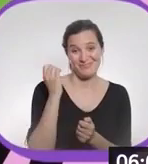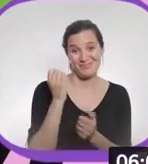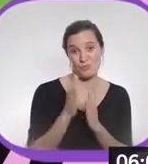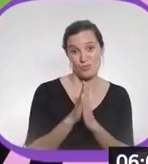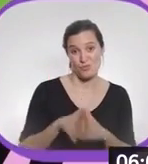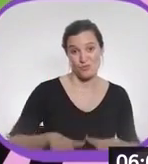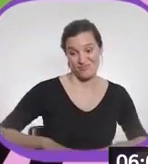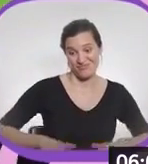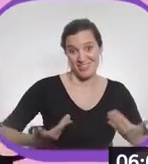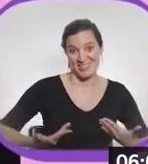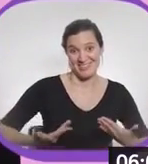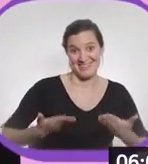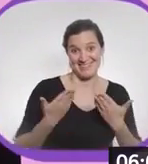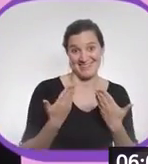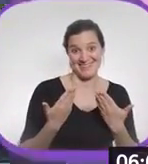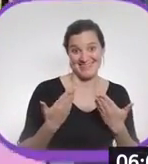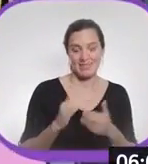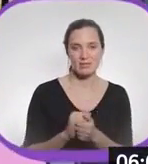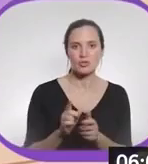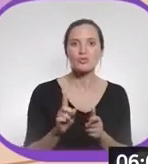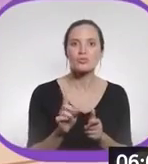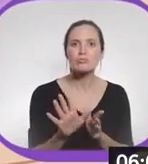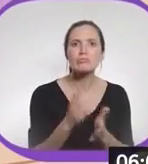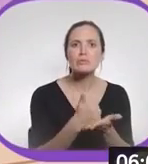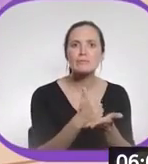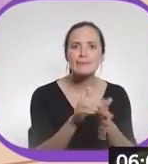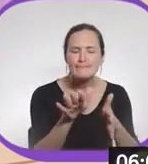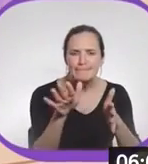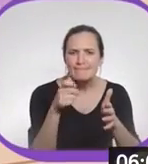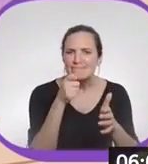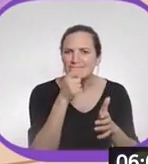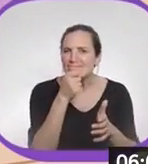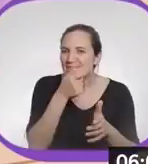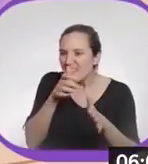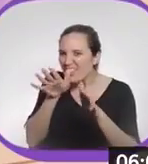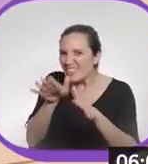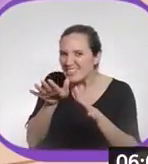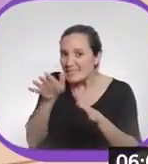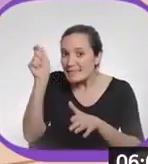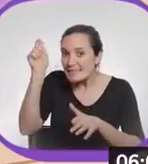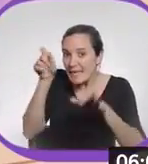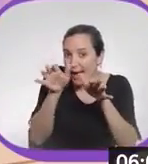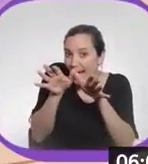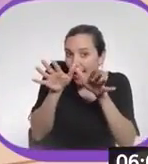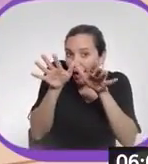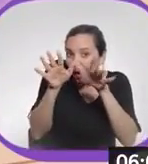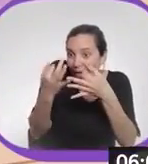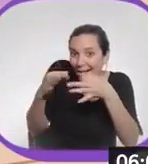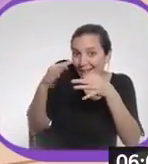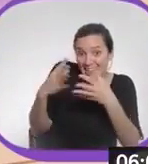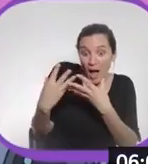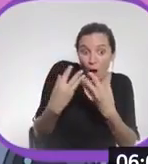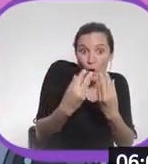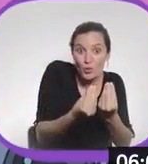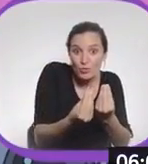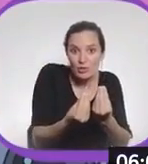¿Me puedo quitar el pañal? ¡No! ¡Fub, espera! Si nos ayudas a detener a Vicky y a salvar a mis hadas, te ayudaré a deshacerte